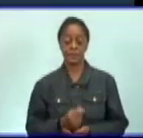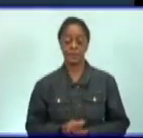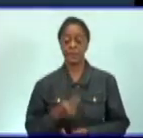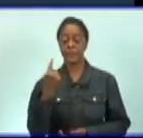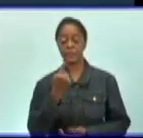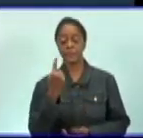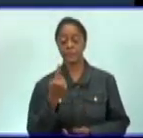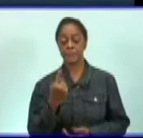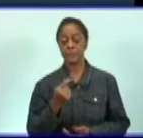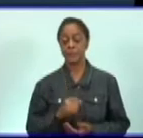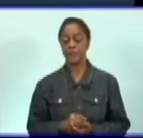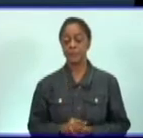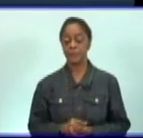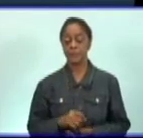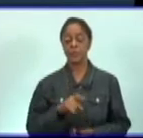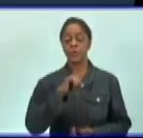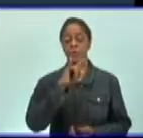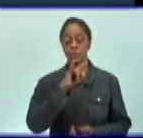primer caso,